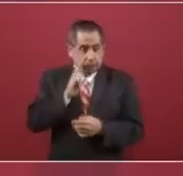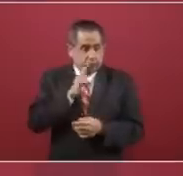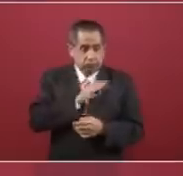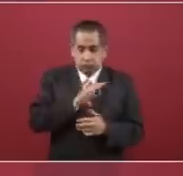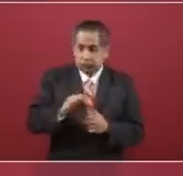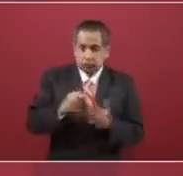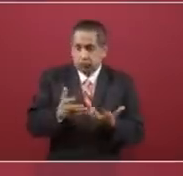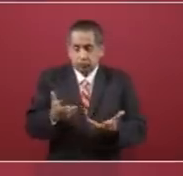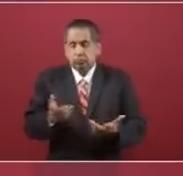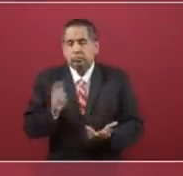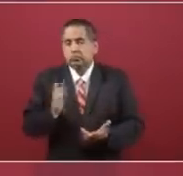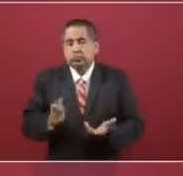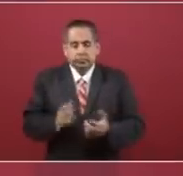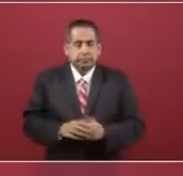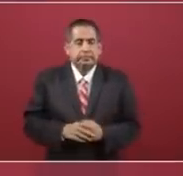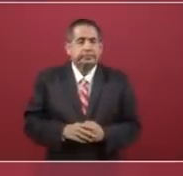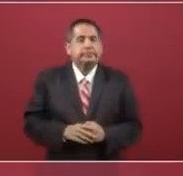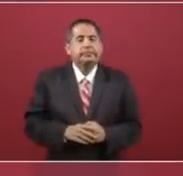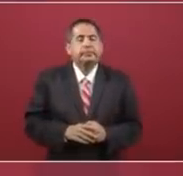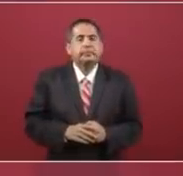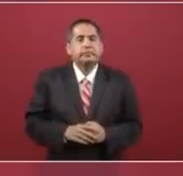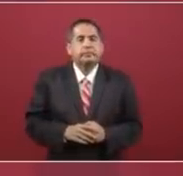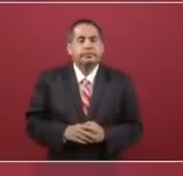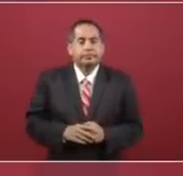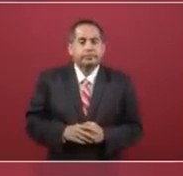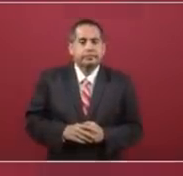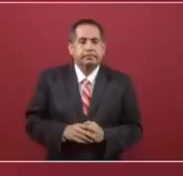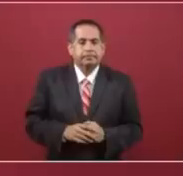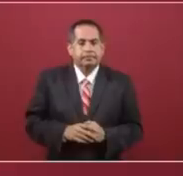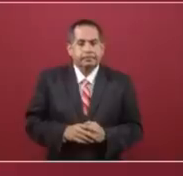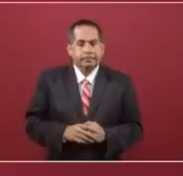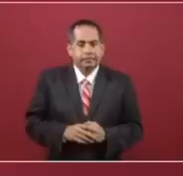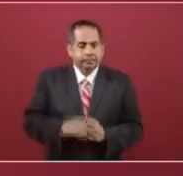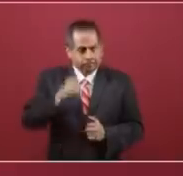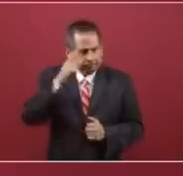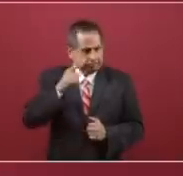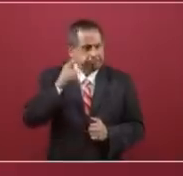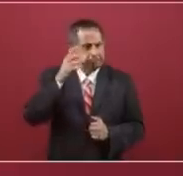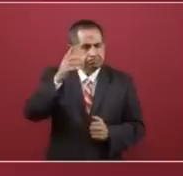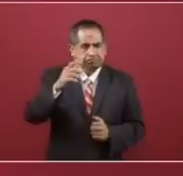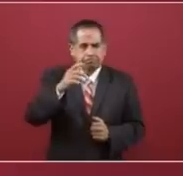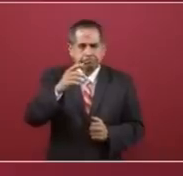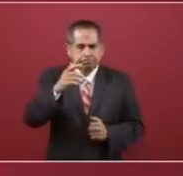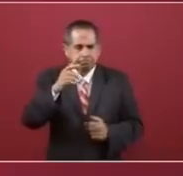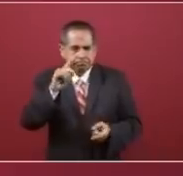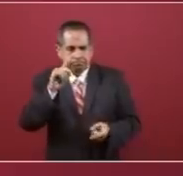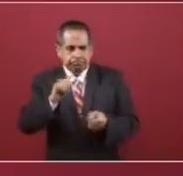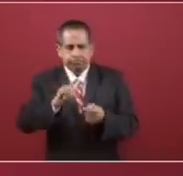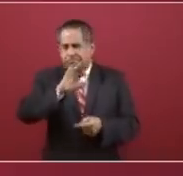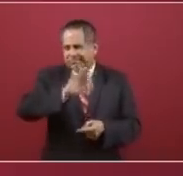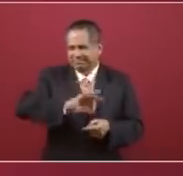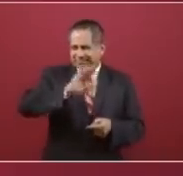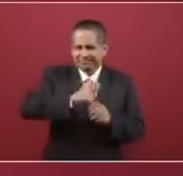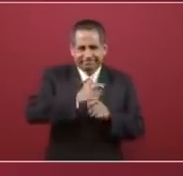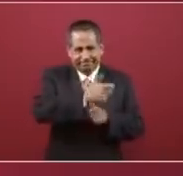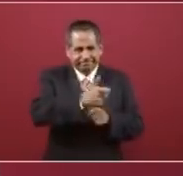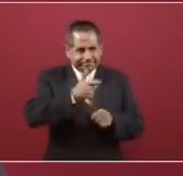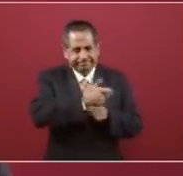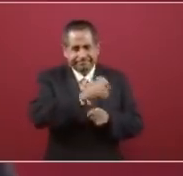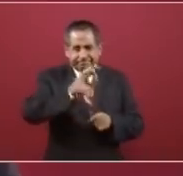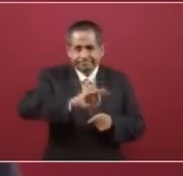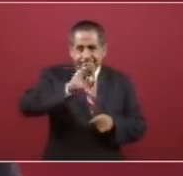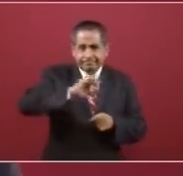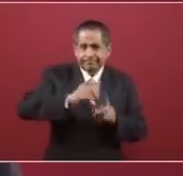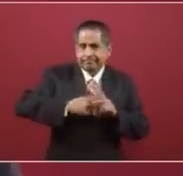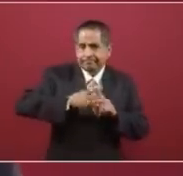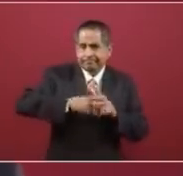hacer, eh, para bajar, eh, el porcentaje